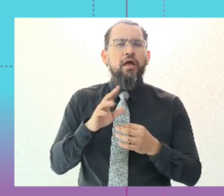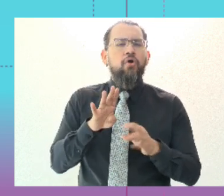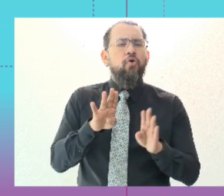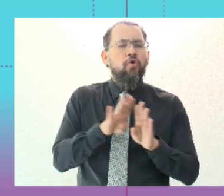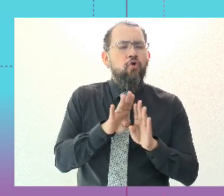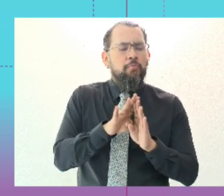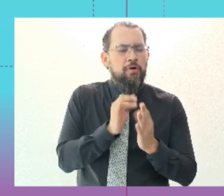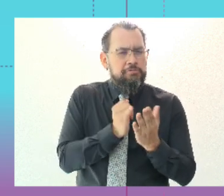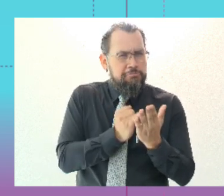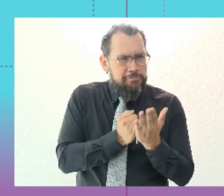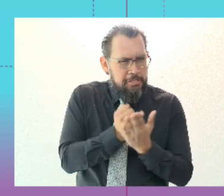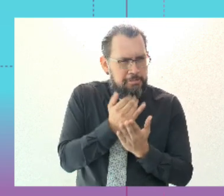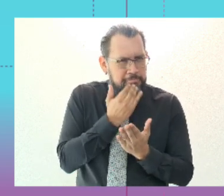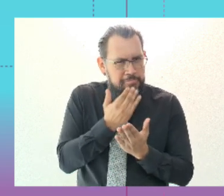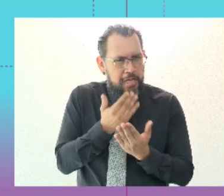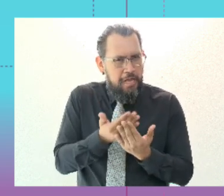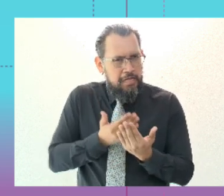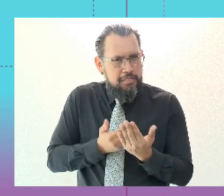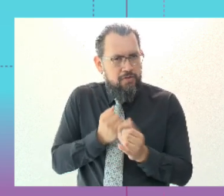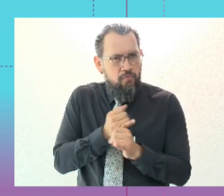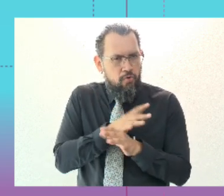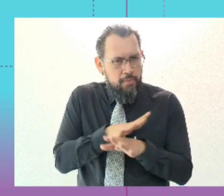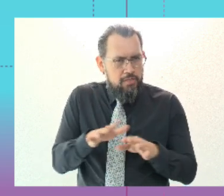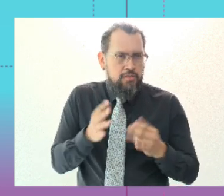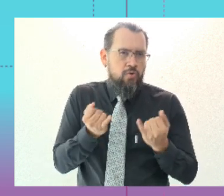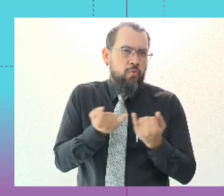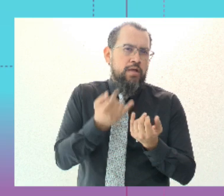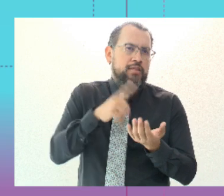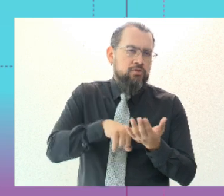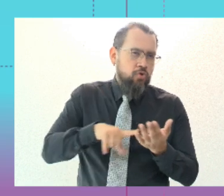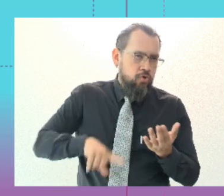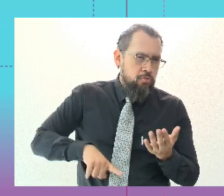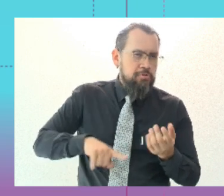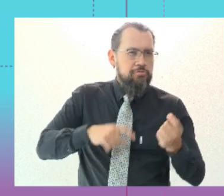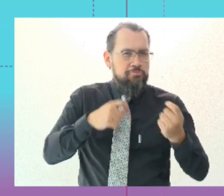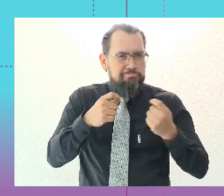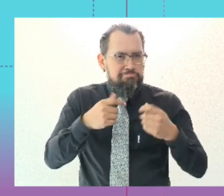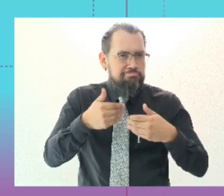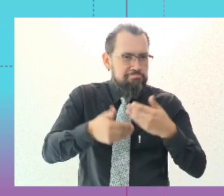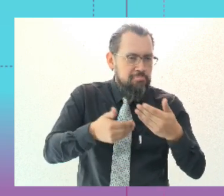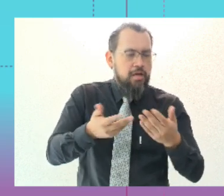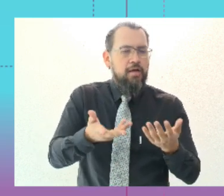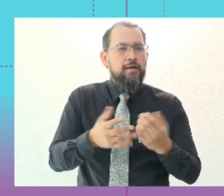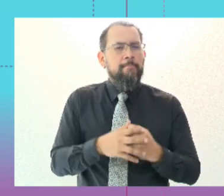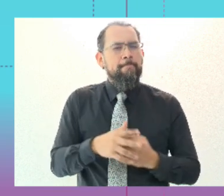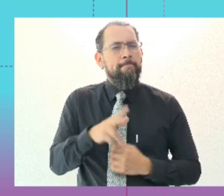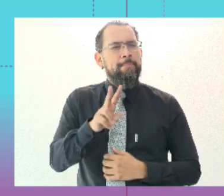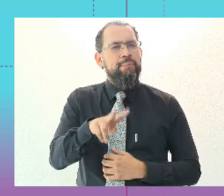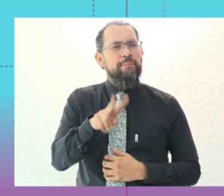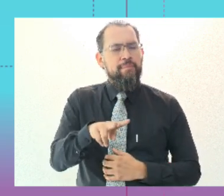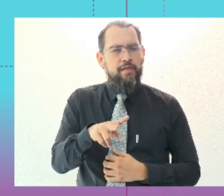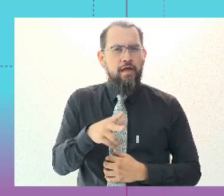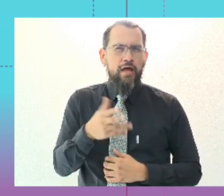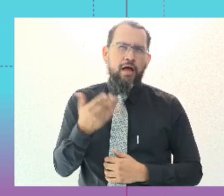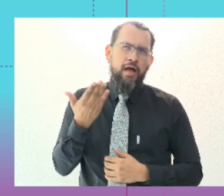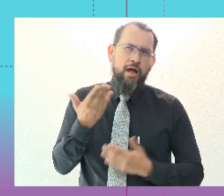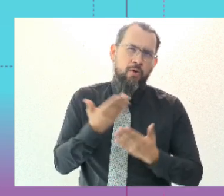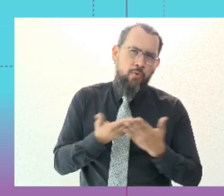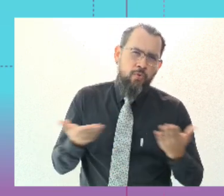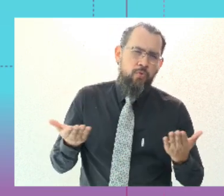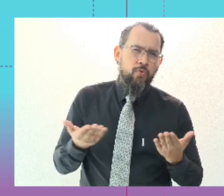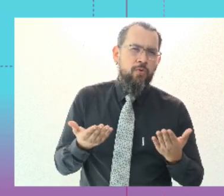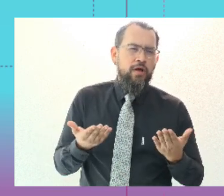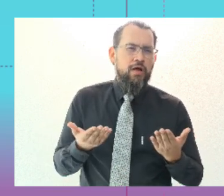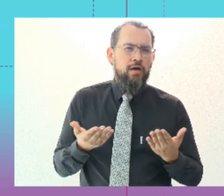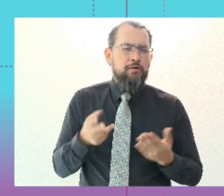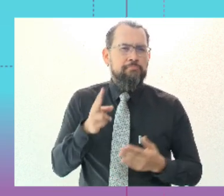decisiones informadas y el control gubernamental. Considero yo que en estos días, en estas épocas, el